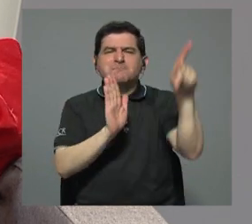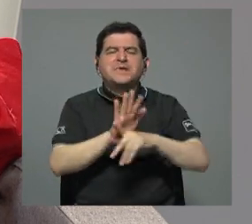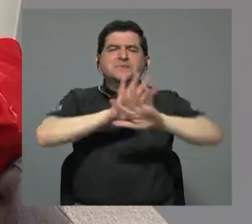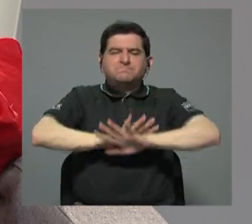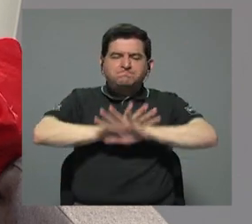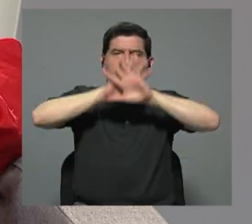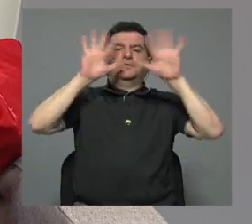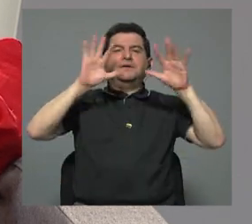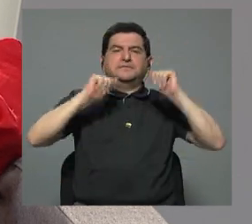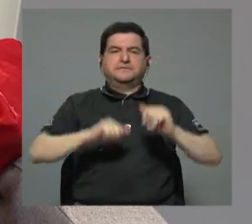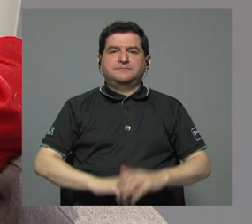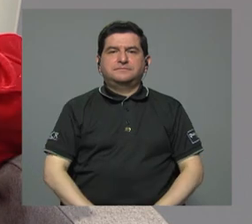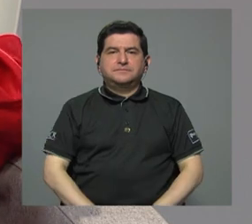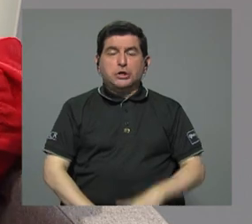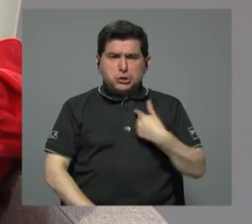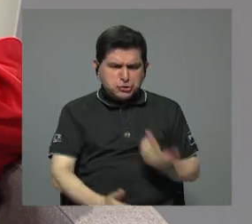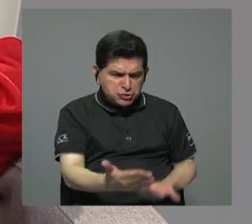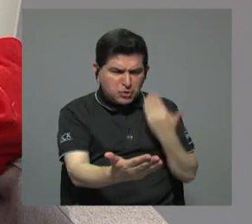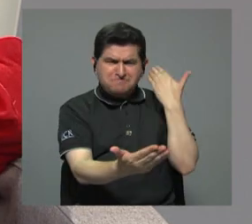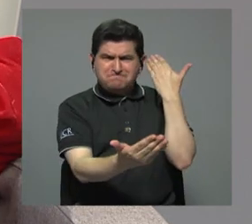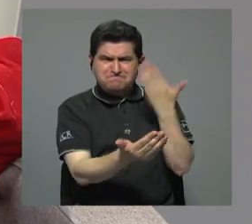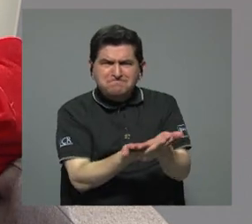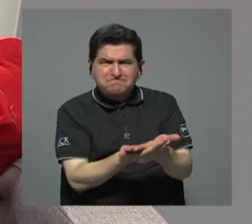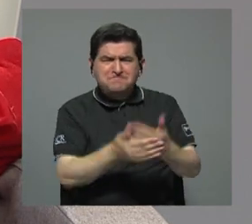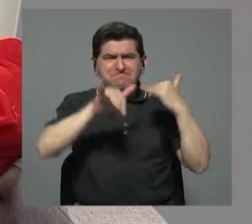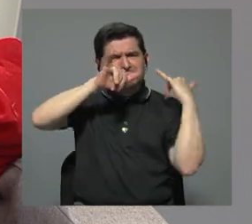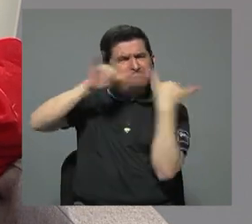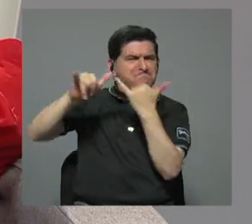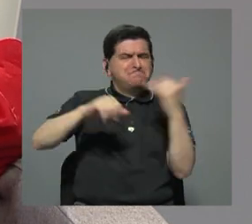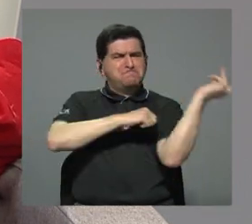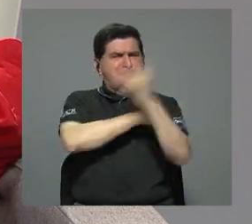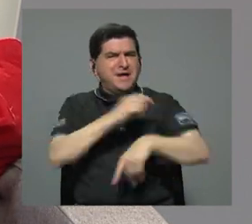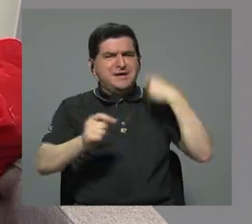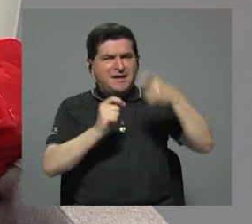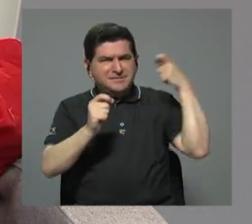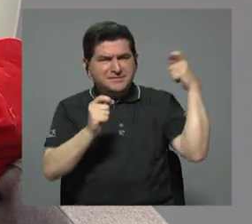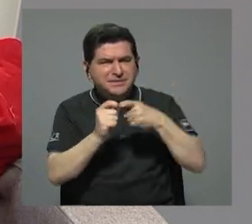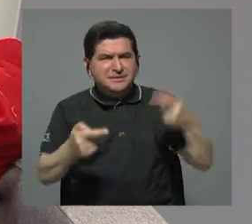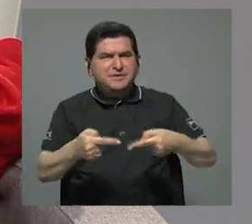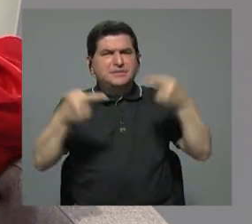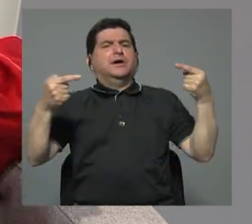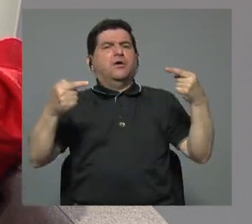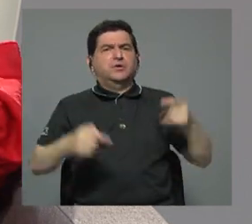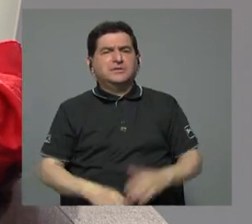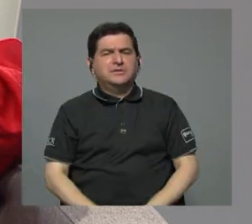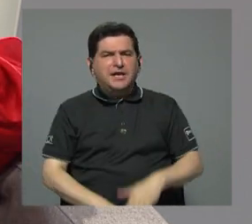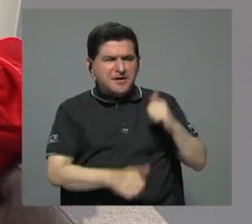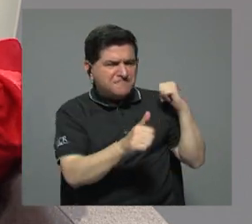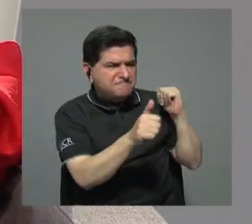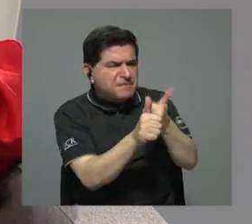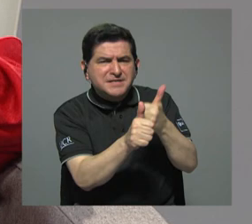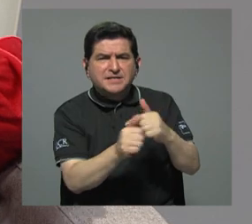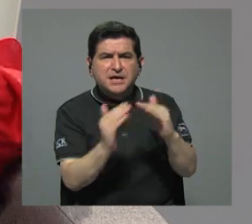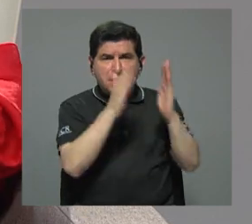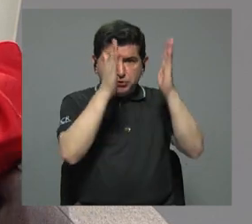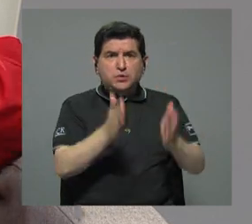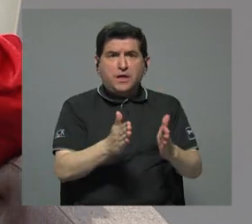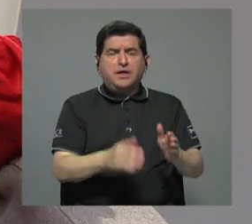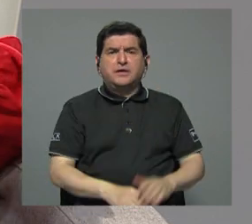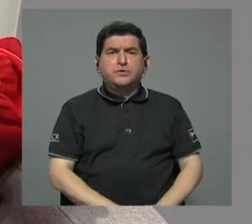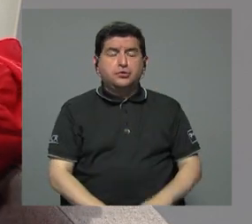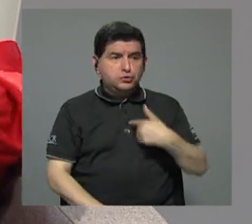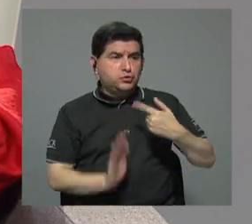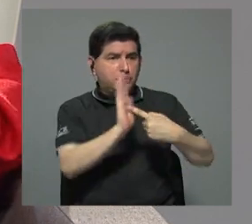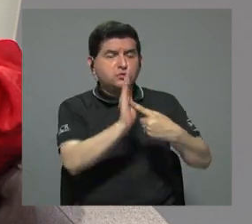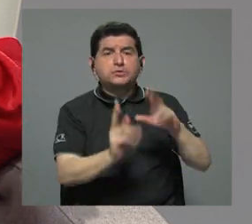transparencia y he planteado acusaciones penales precisamente para perseguir como ciudadano y demostrar que hay